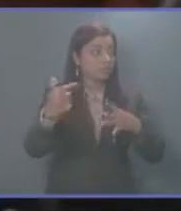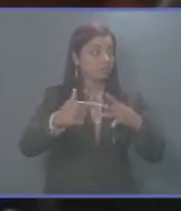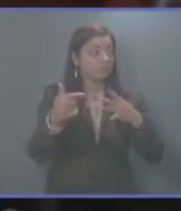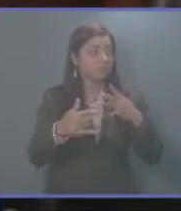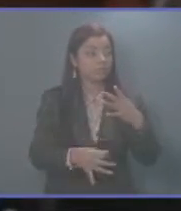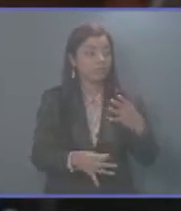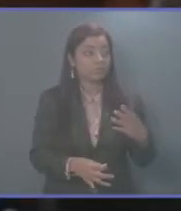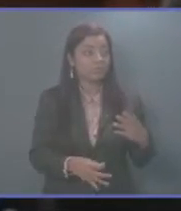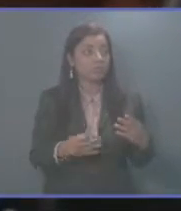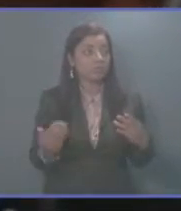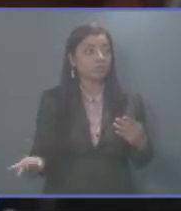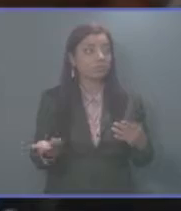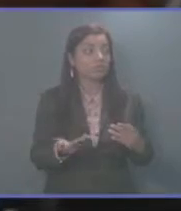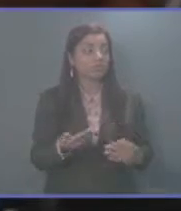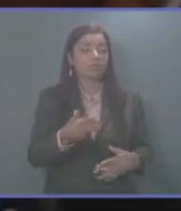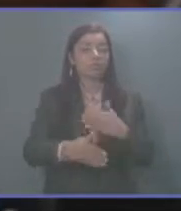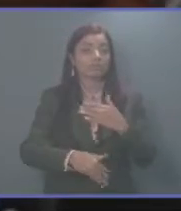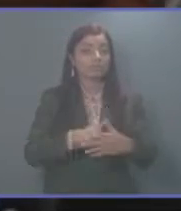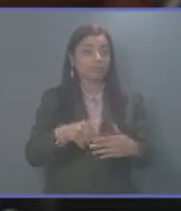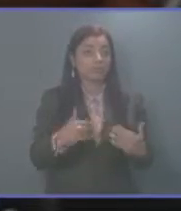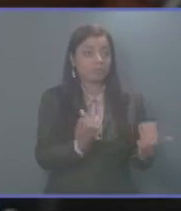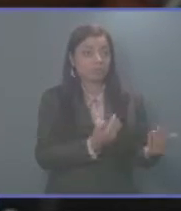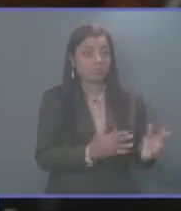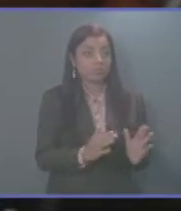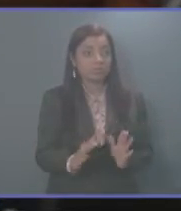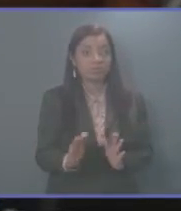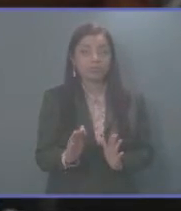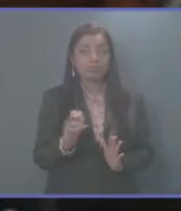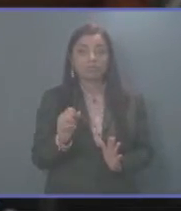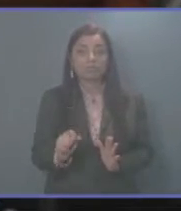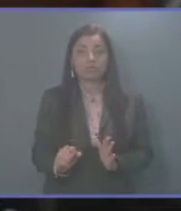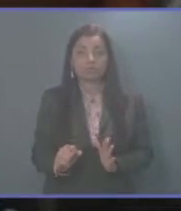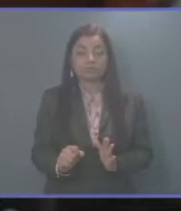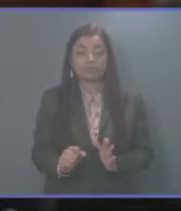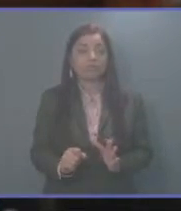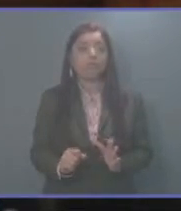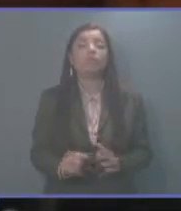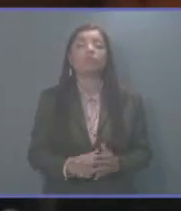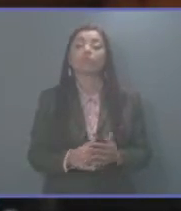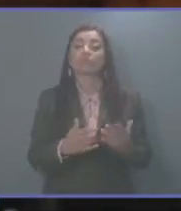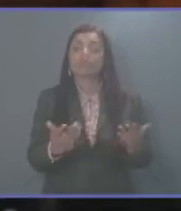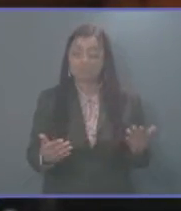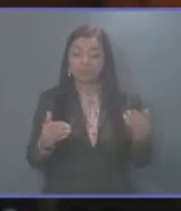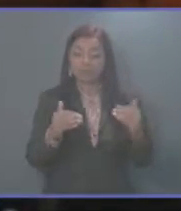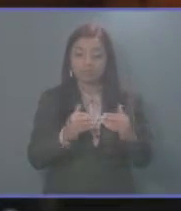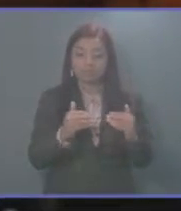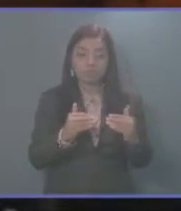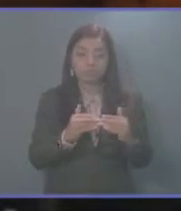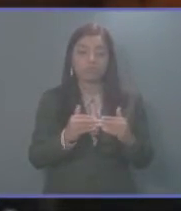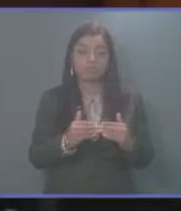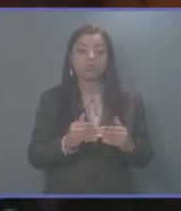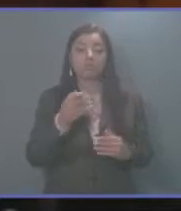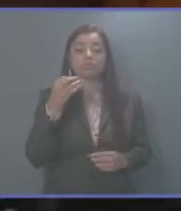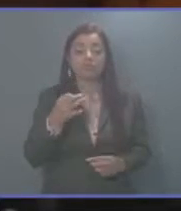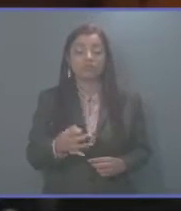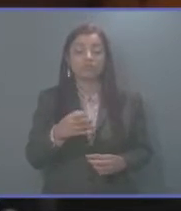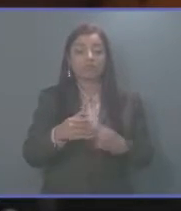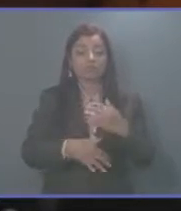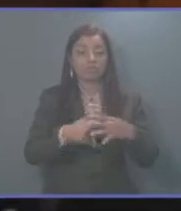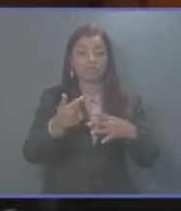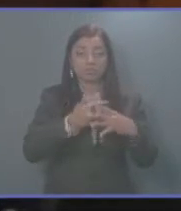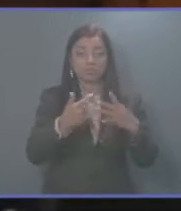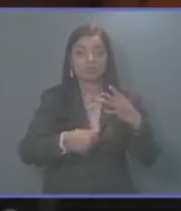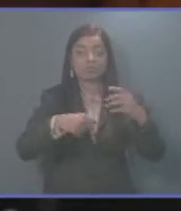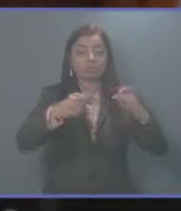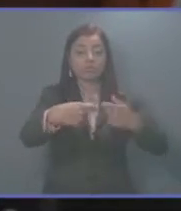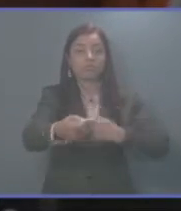el sujeto activo artesano. Además, se deja constancia que la ley de